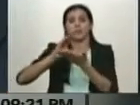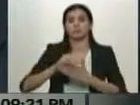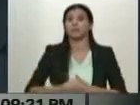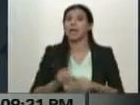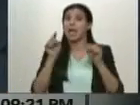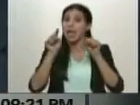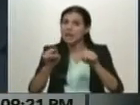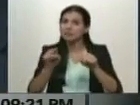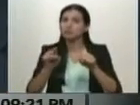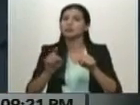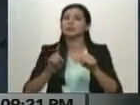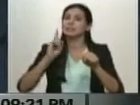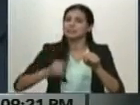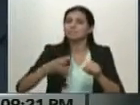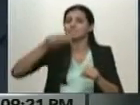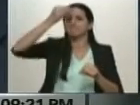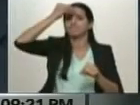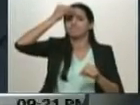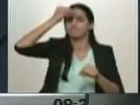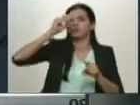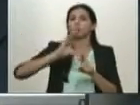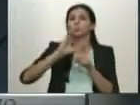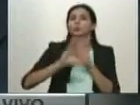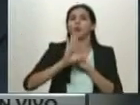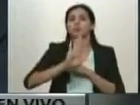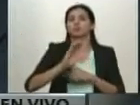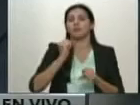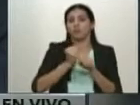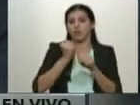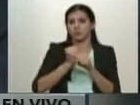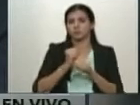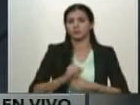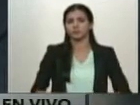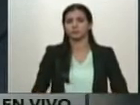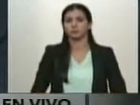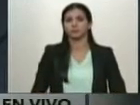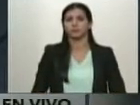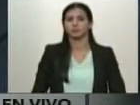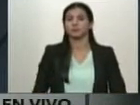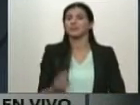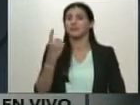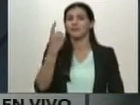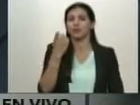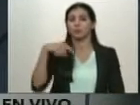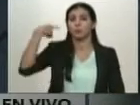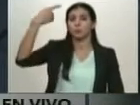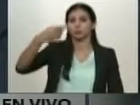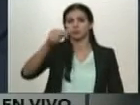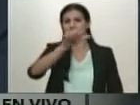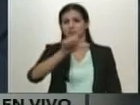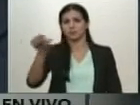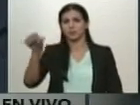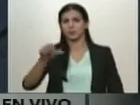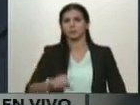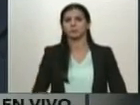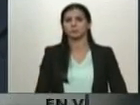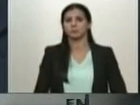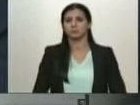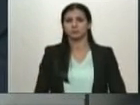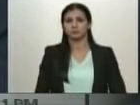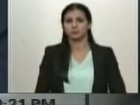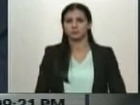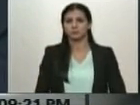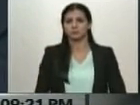parte de la cultura del trabajo. Y, por supuesto, nos queda pendiente para la semana que viene minería, que